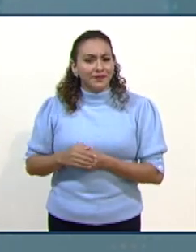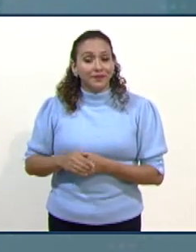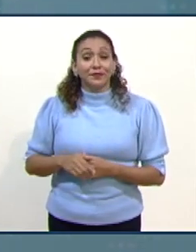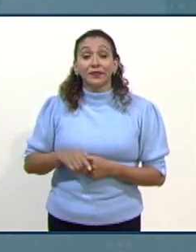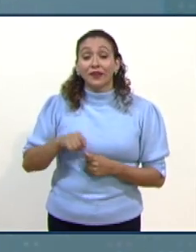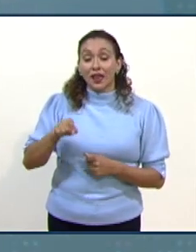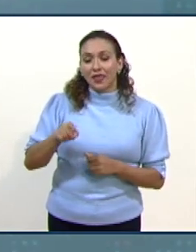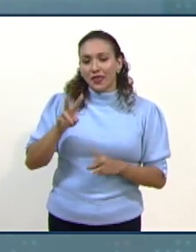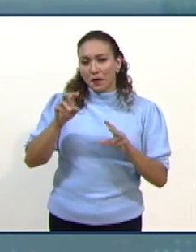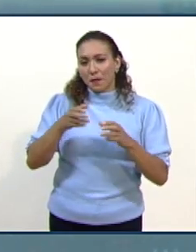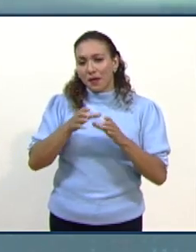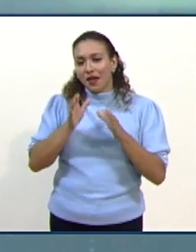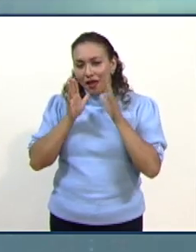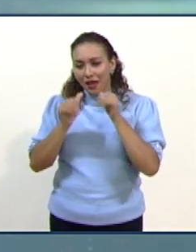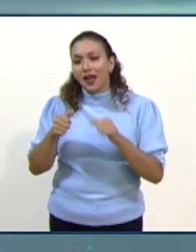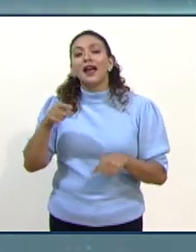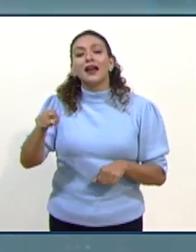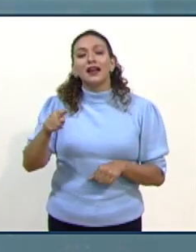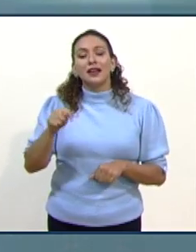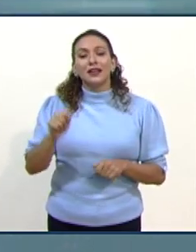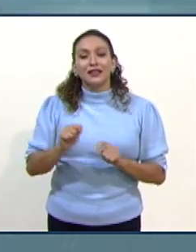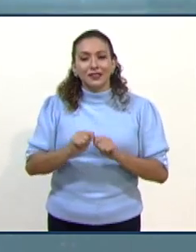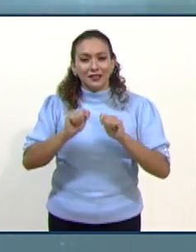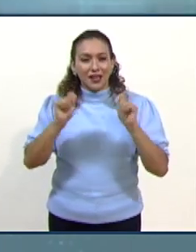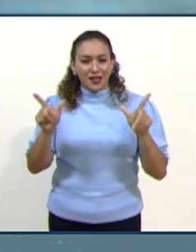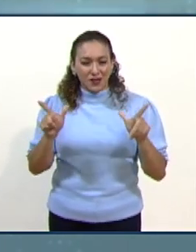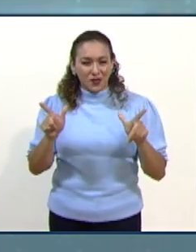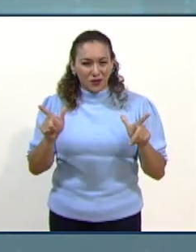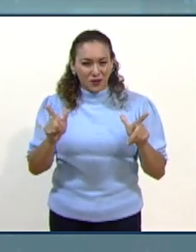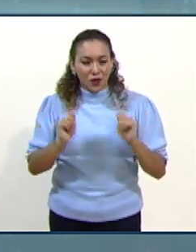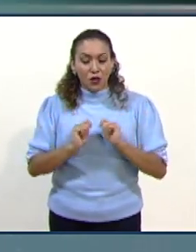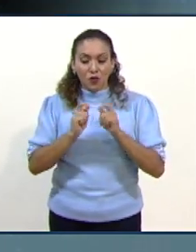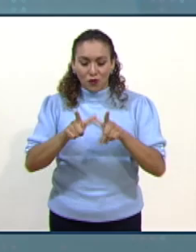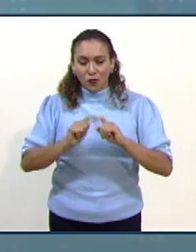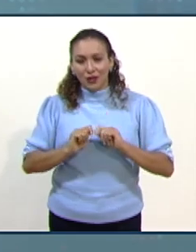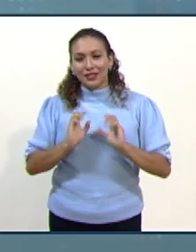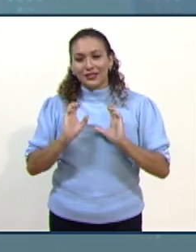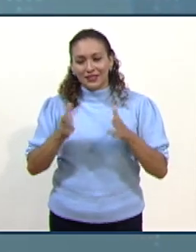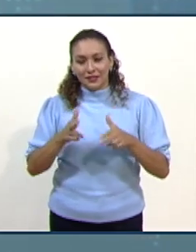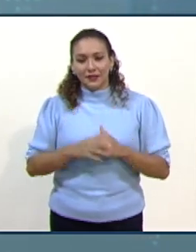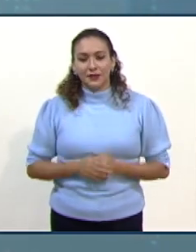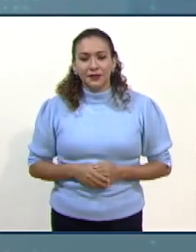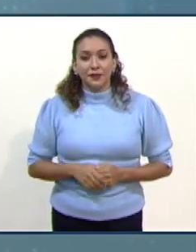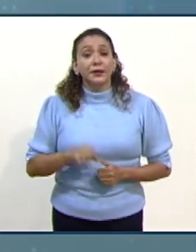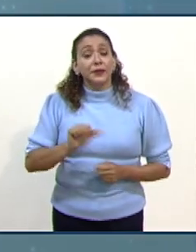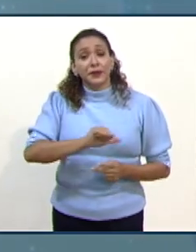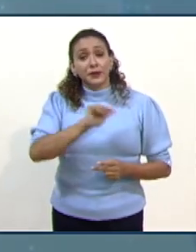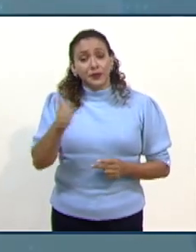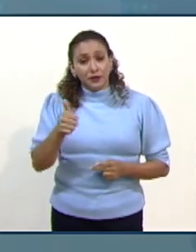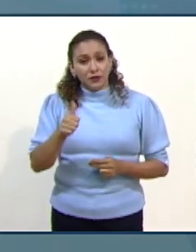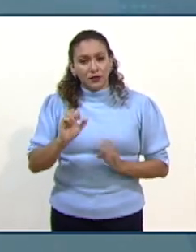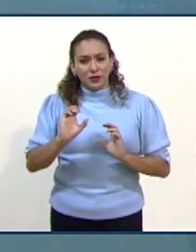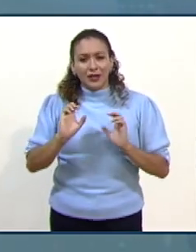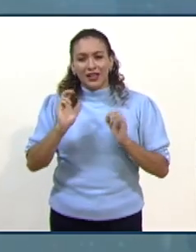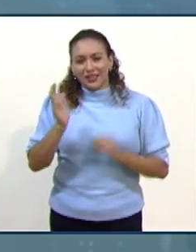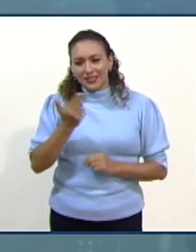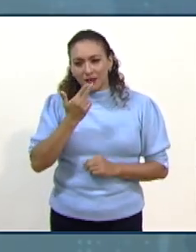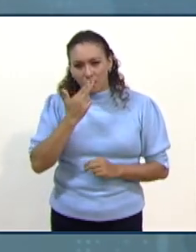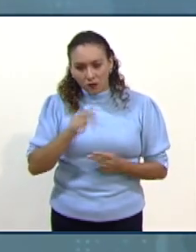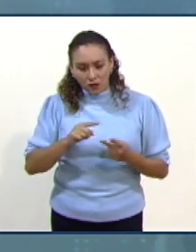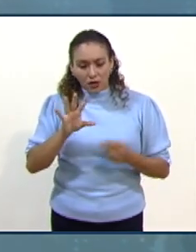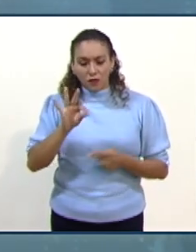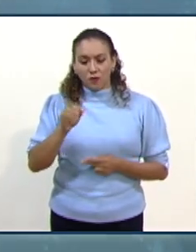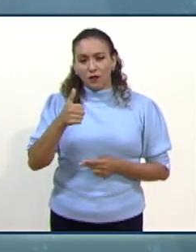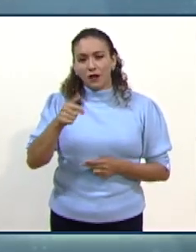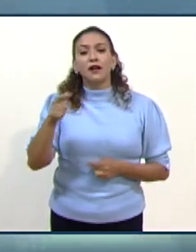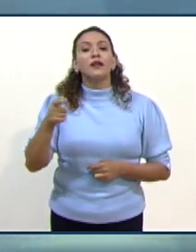Unitario Agrario 3, en Tuxtla Gutiérrez, Chiapas, en el Distrito 5, en la capital de Chihuahua, y el número 46